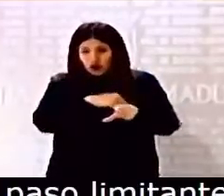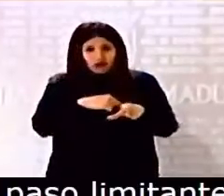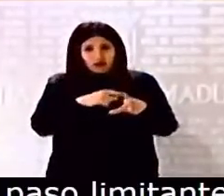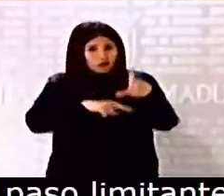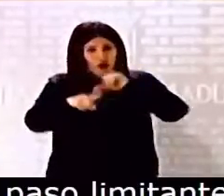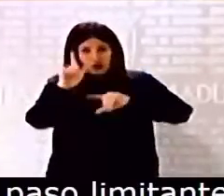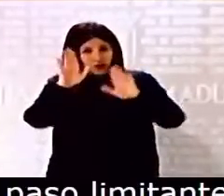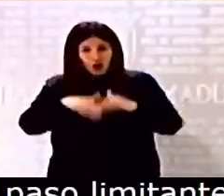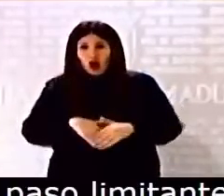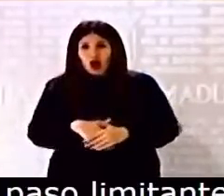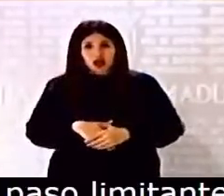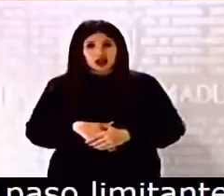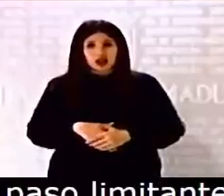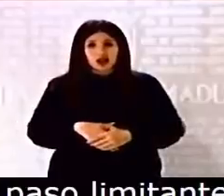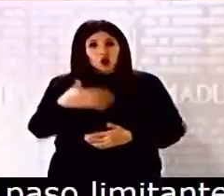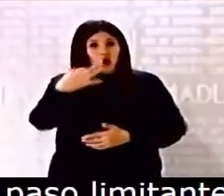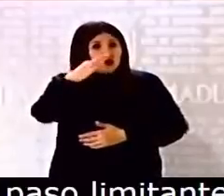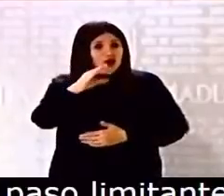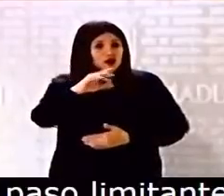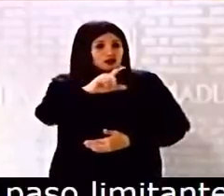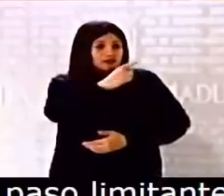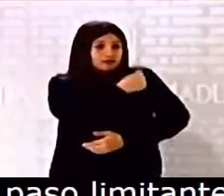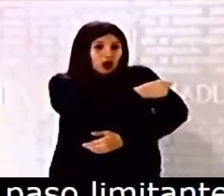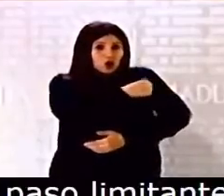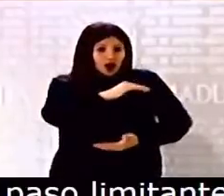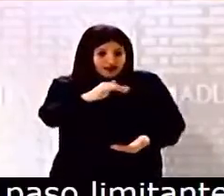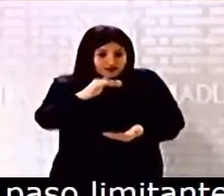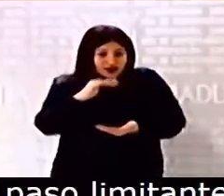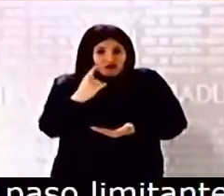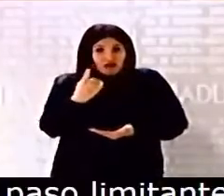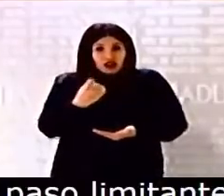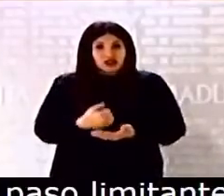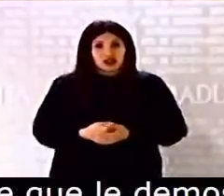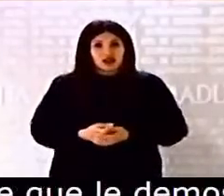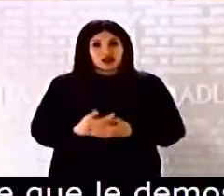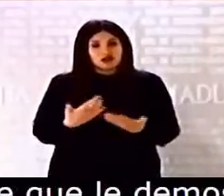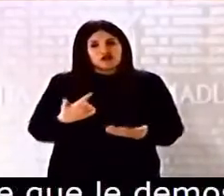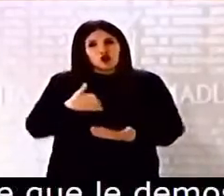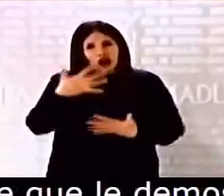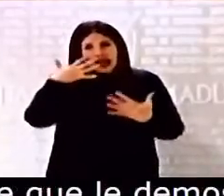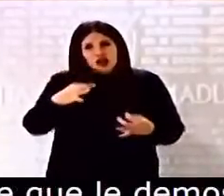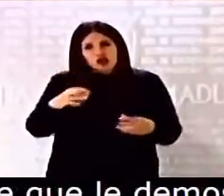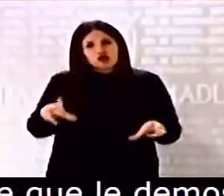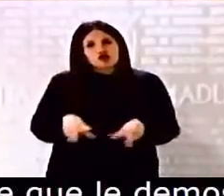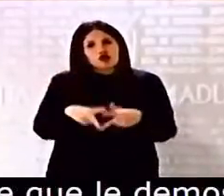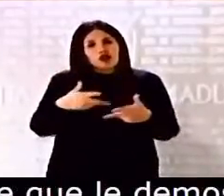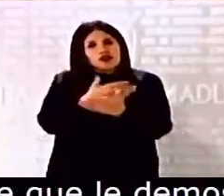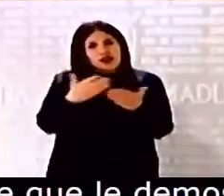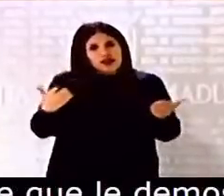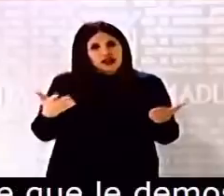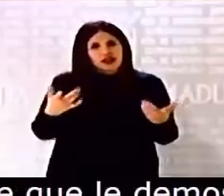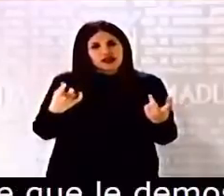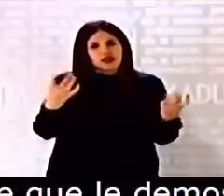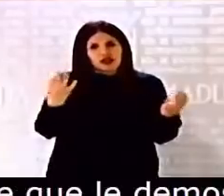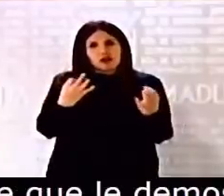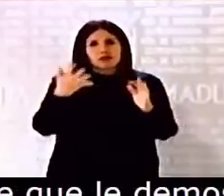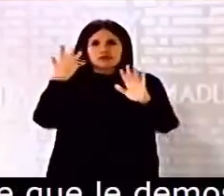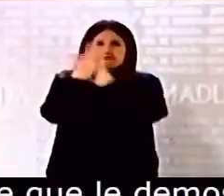Yo creo que la sociedad se merece que le vayamos dando hitos y esperanzas cuando lo tenemos un poco más claro.